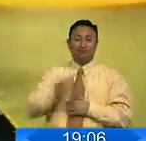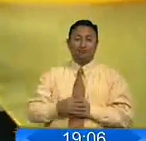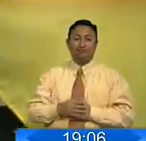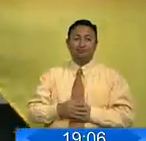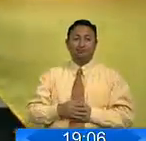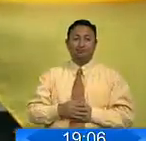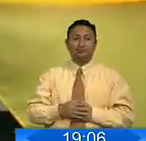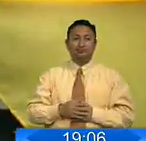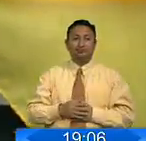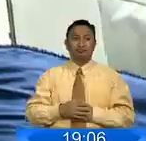andrea orden